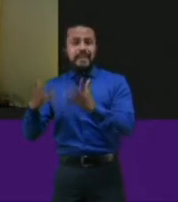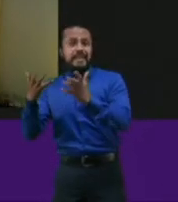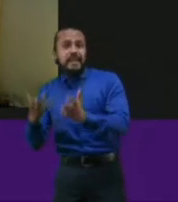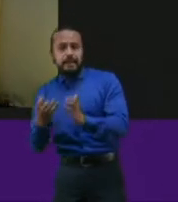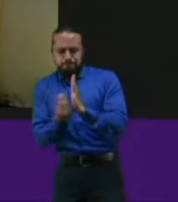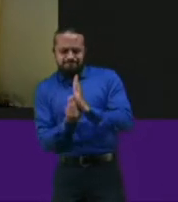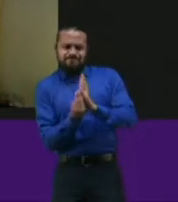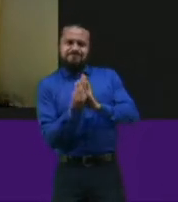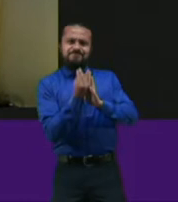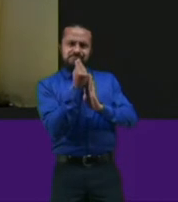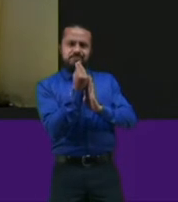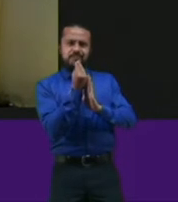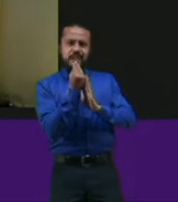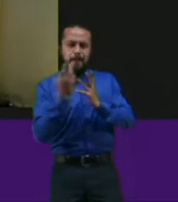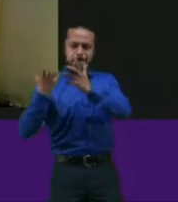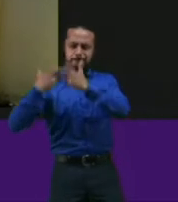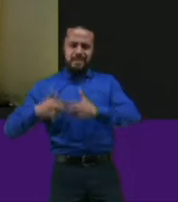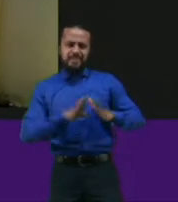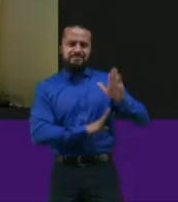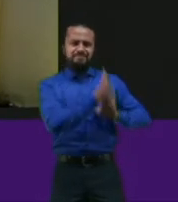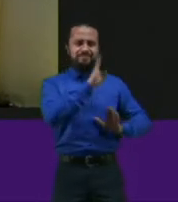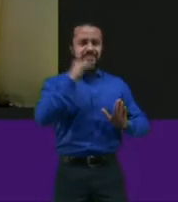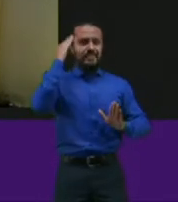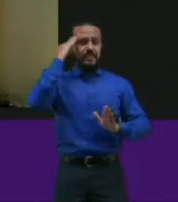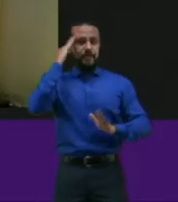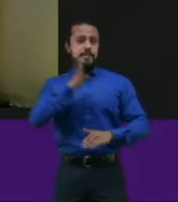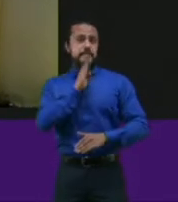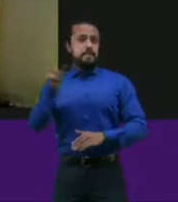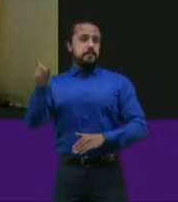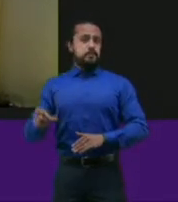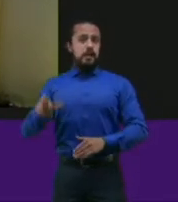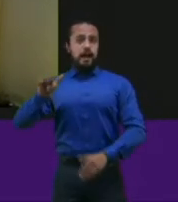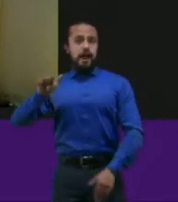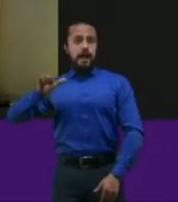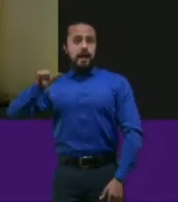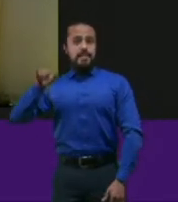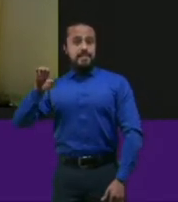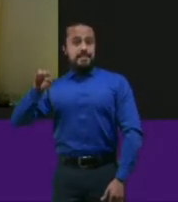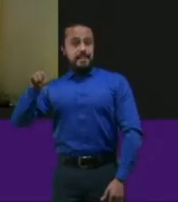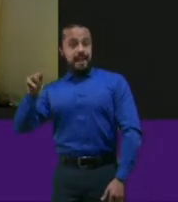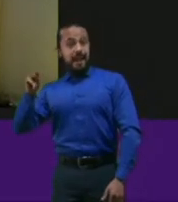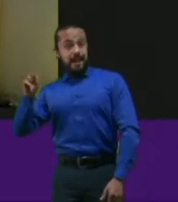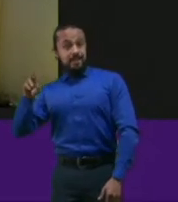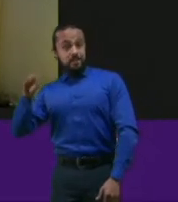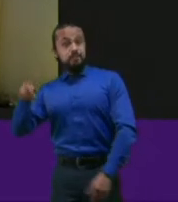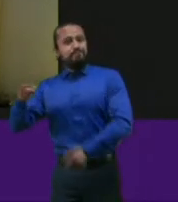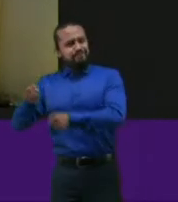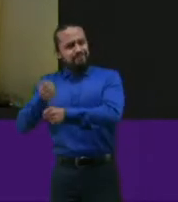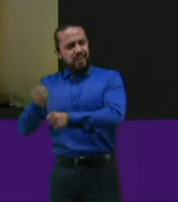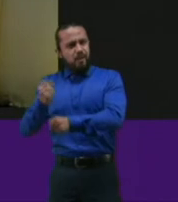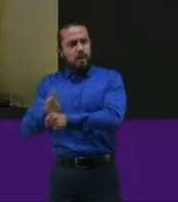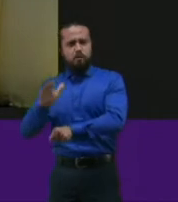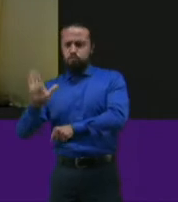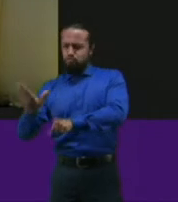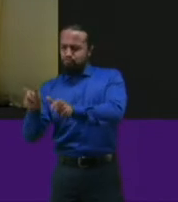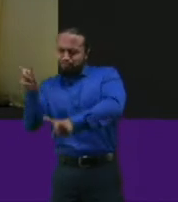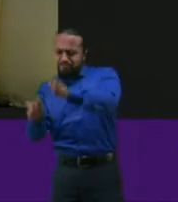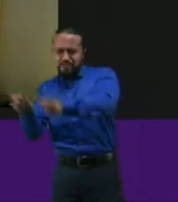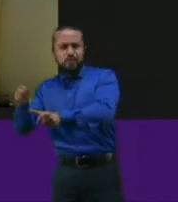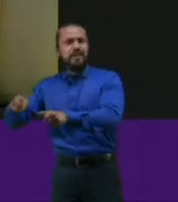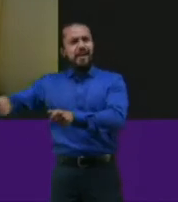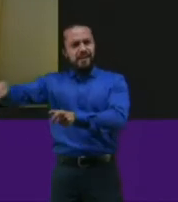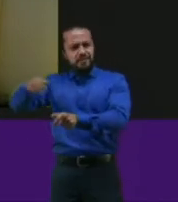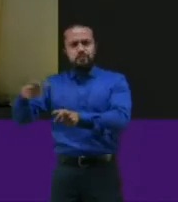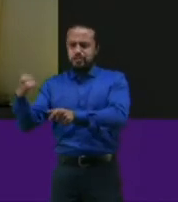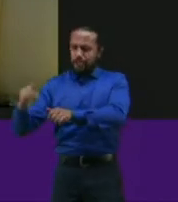personalmente me consta el camino de Alejandro con sus diferentes inversionistas. Creo que tiene unos que lo han